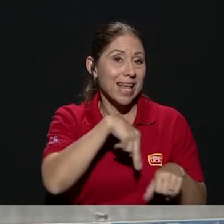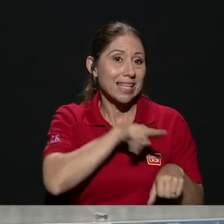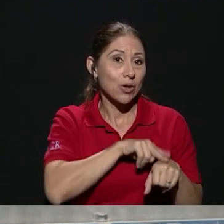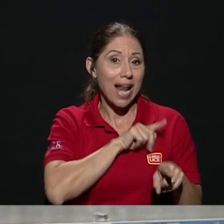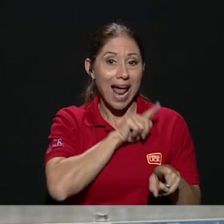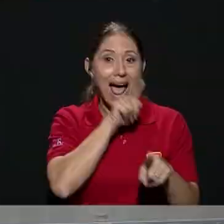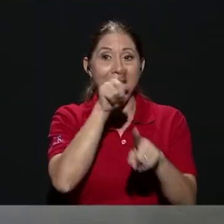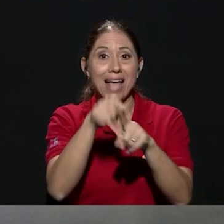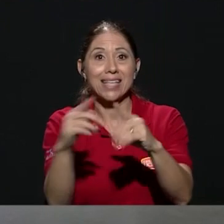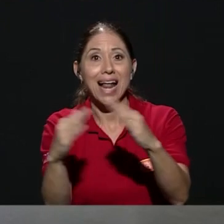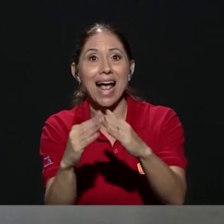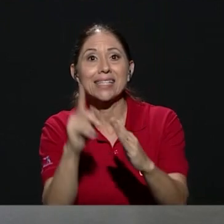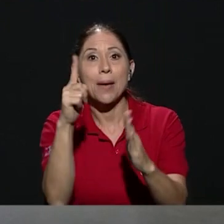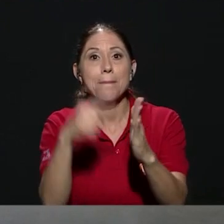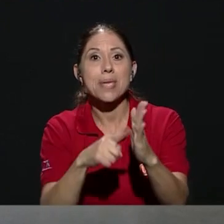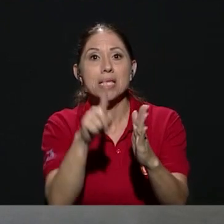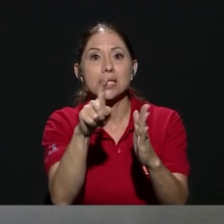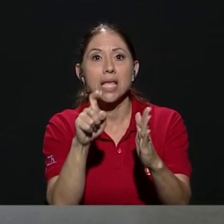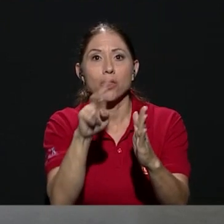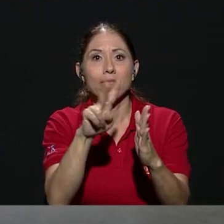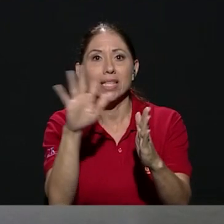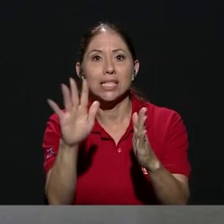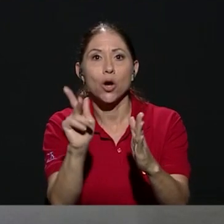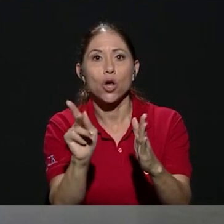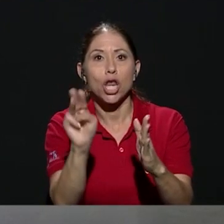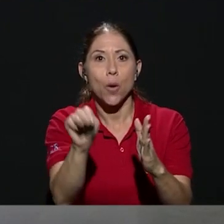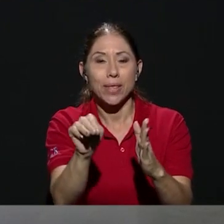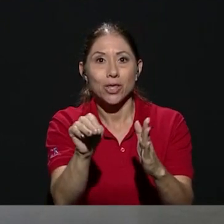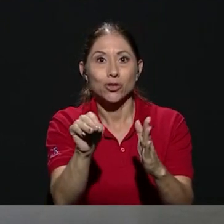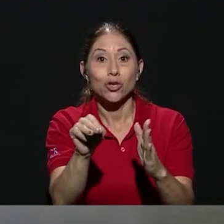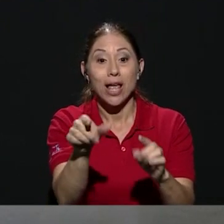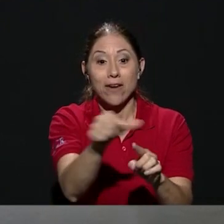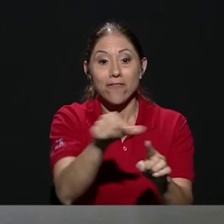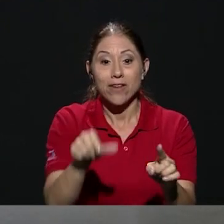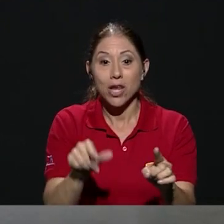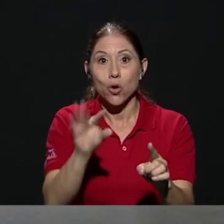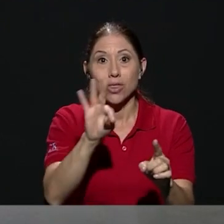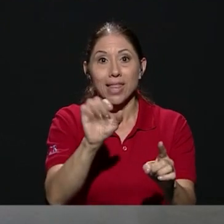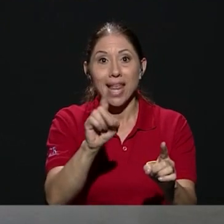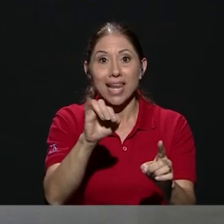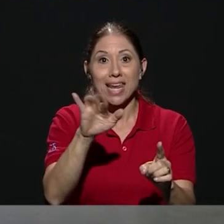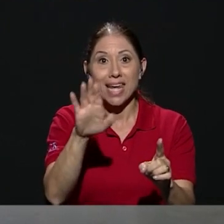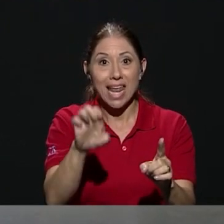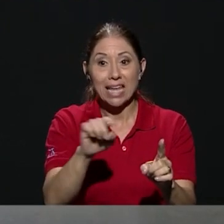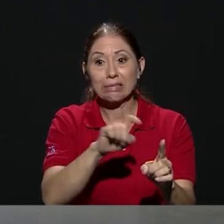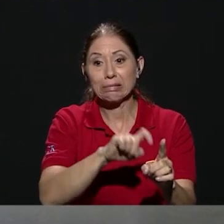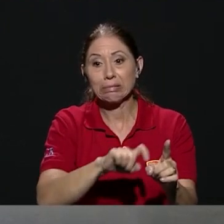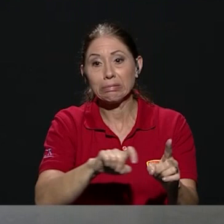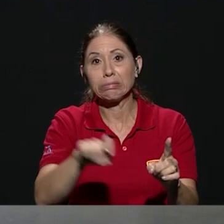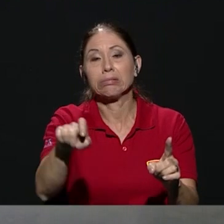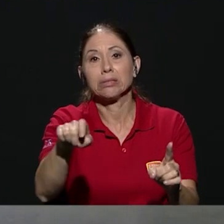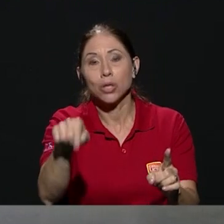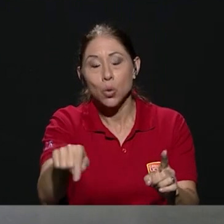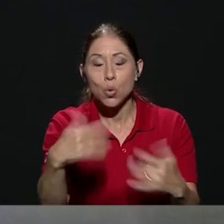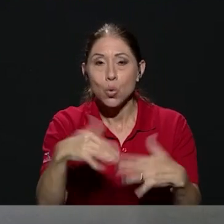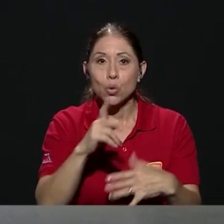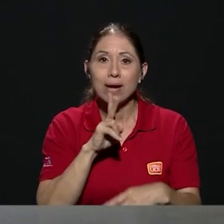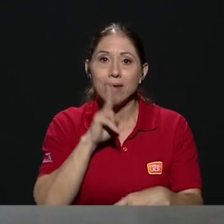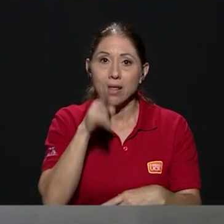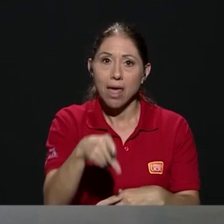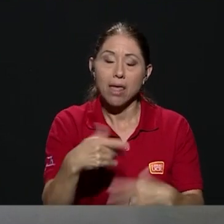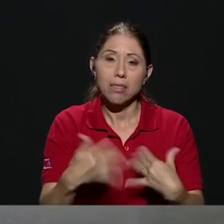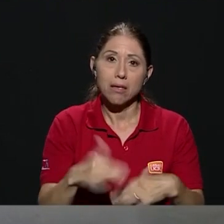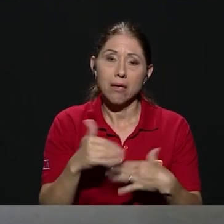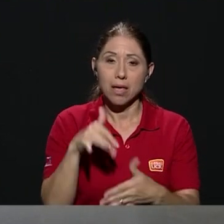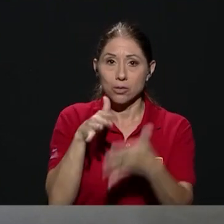1.125 kilómetros. Imagínense. Para que tengan una idea, los que tienen que cruzar el río Telire O sea, es una realidad. Un gran esfuerzo que hacen Un